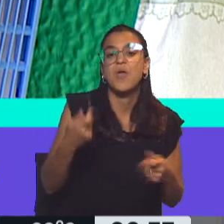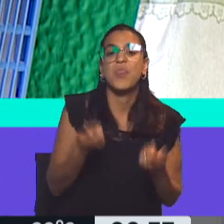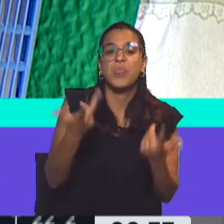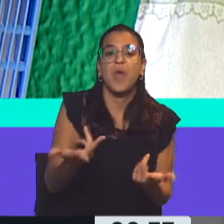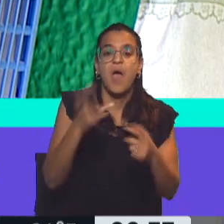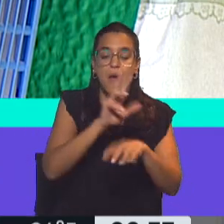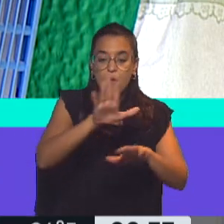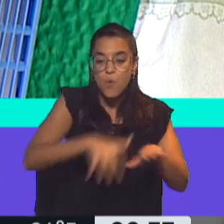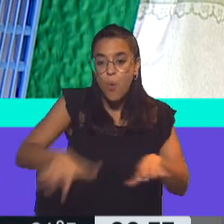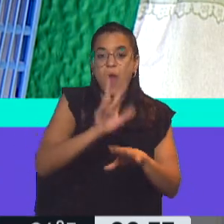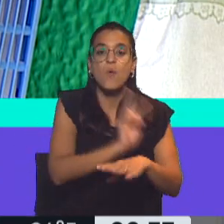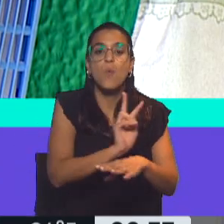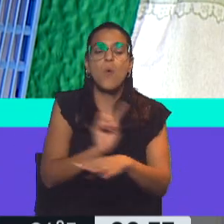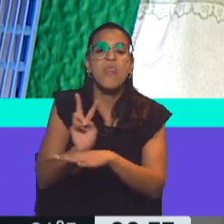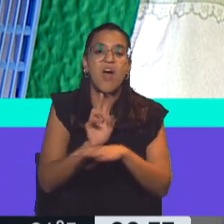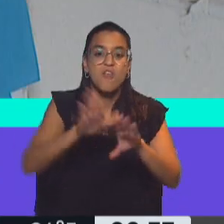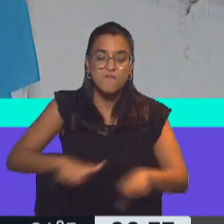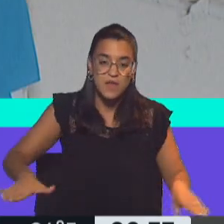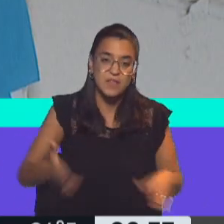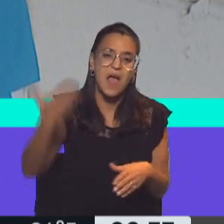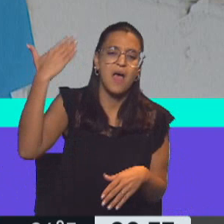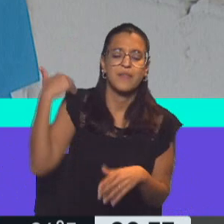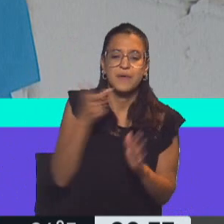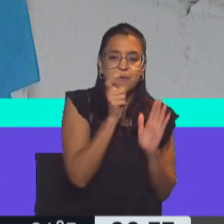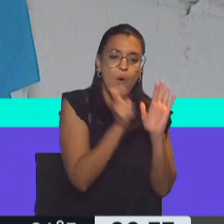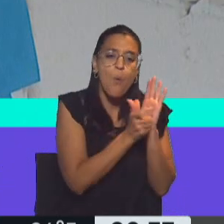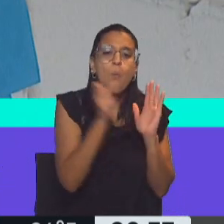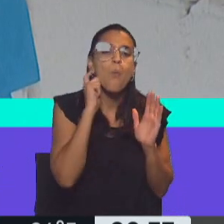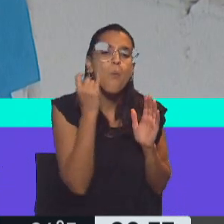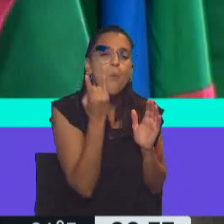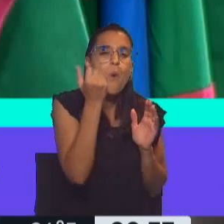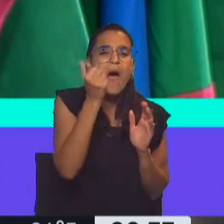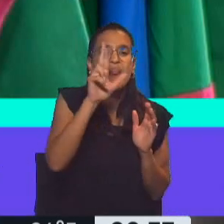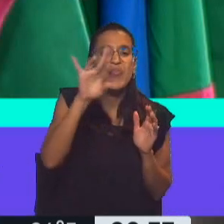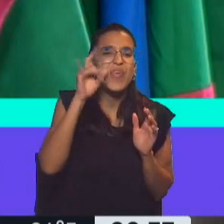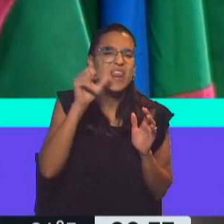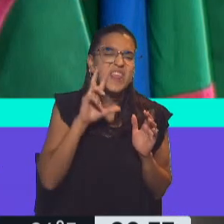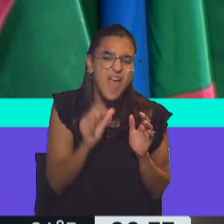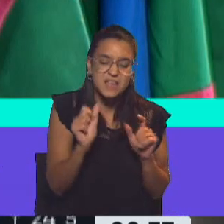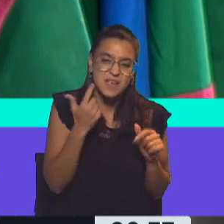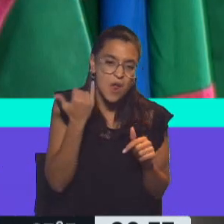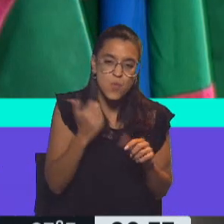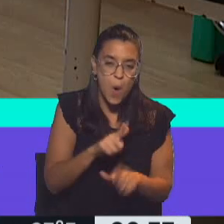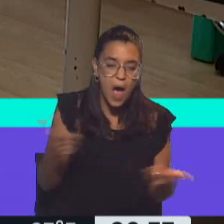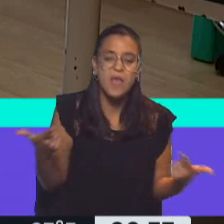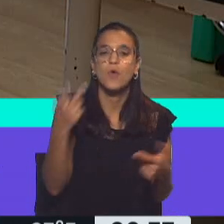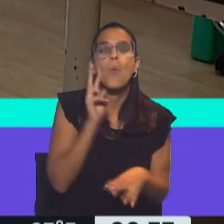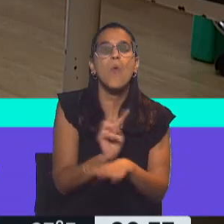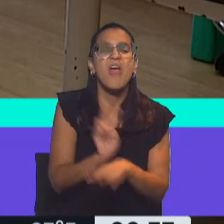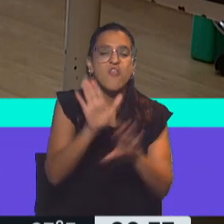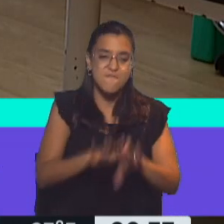cuidado infantil la ley usa una vieja terminología habla de guarderías que es un término que ya no se usa hablamos de espacios de cuidado infantil